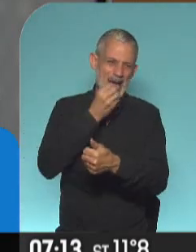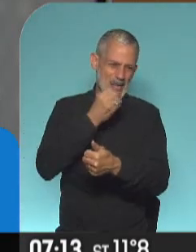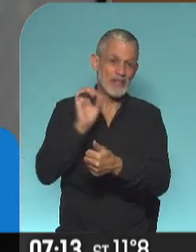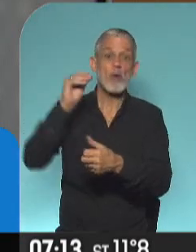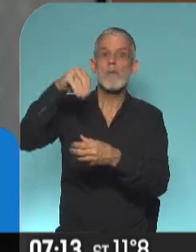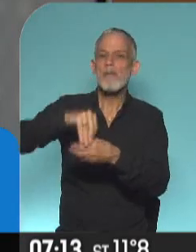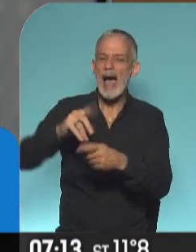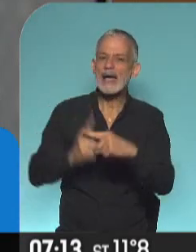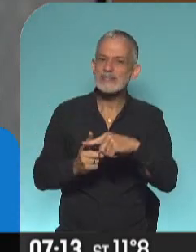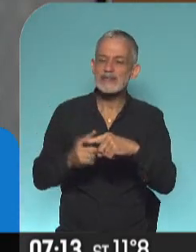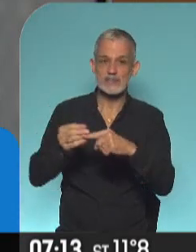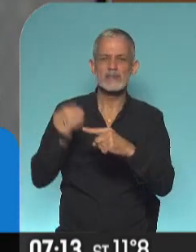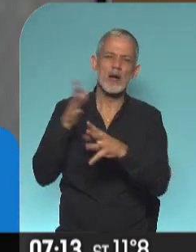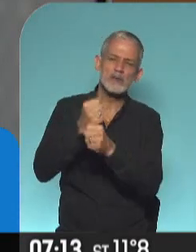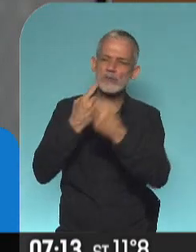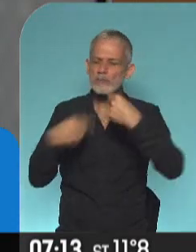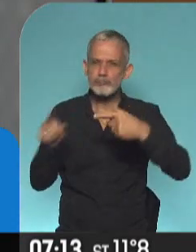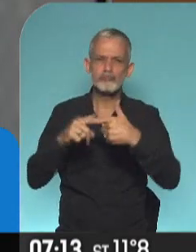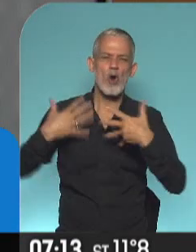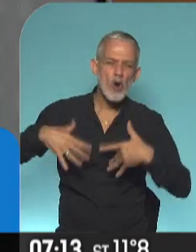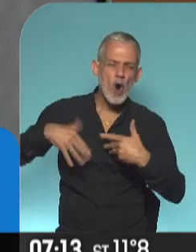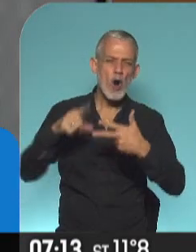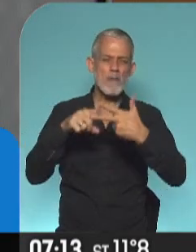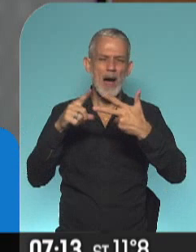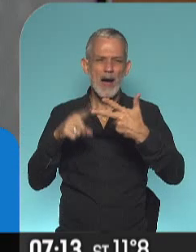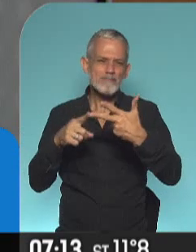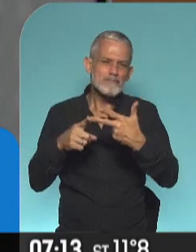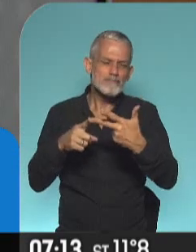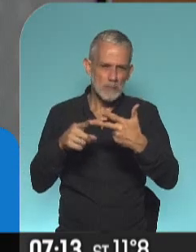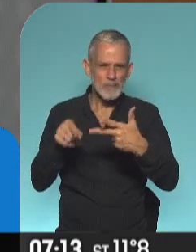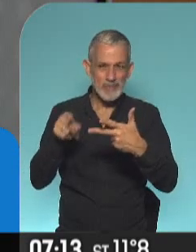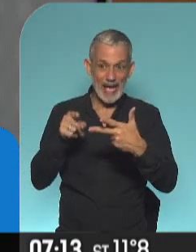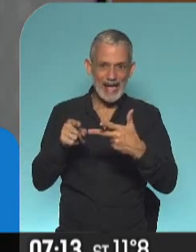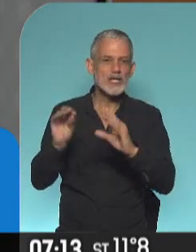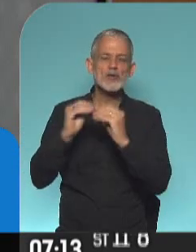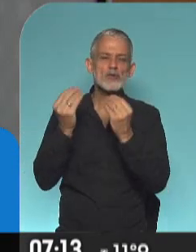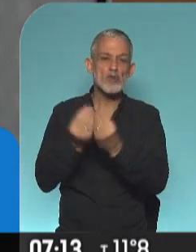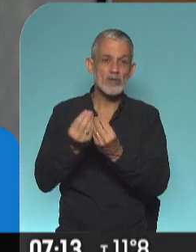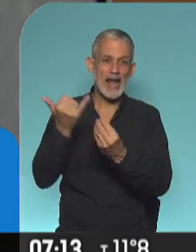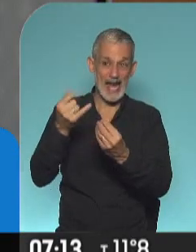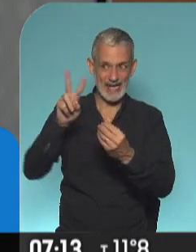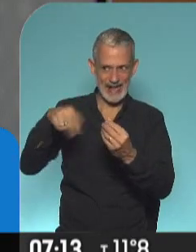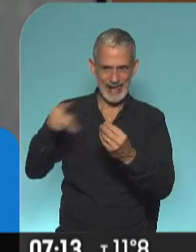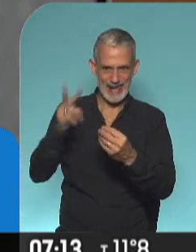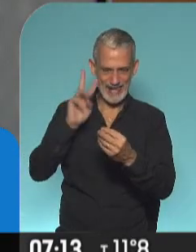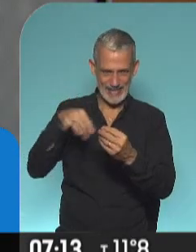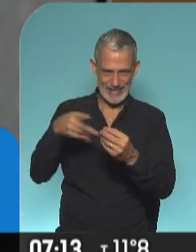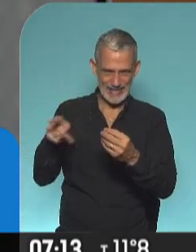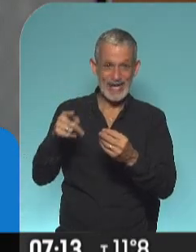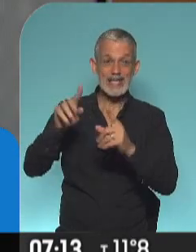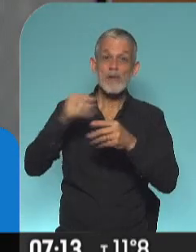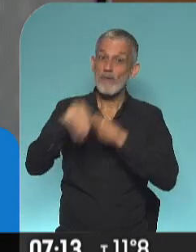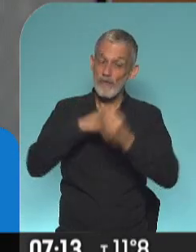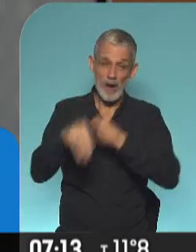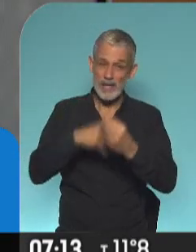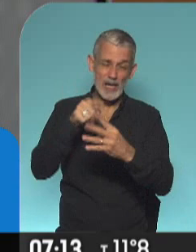alimentos, por ejemplo, transporte, indumentaria, y en ese caso tenemos también para compartir ahí el dato también de una